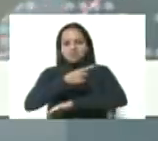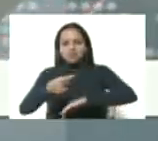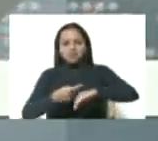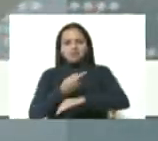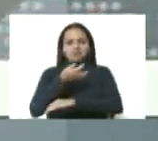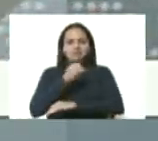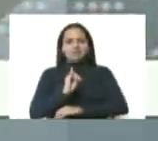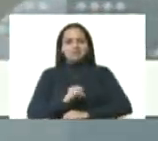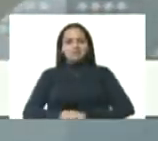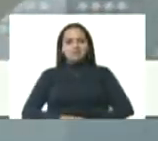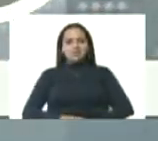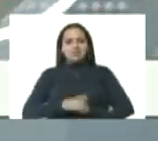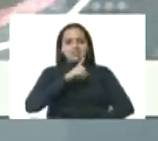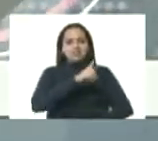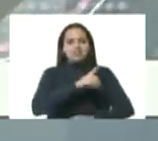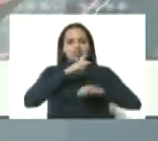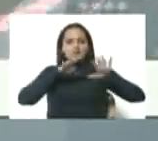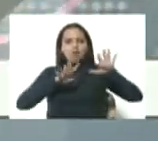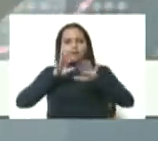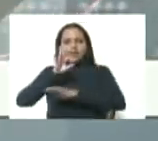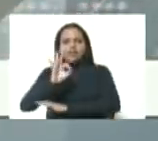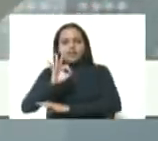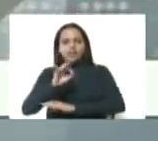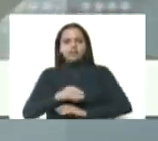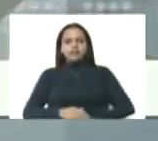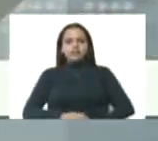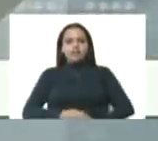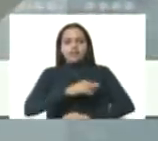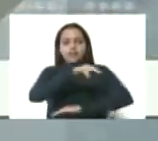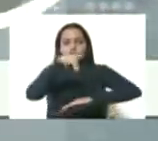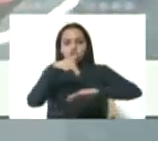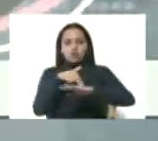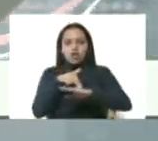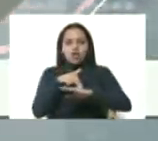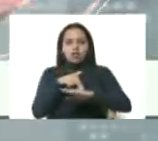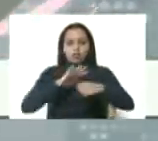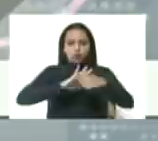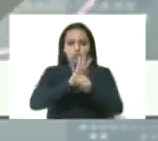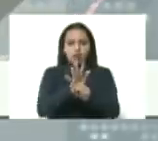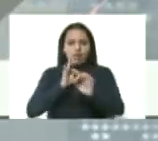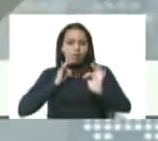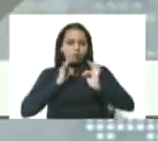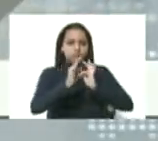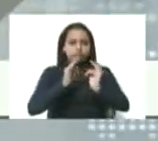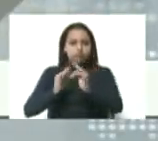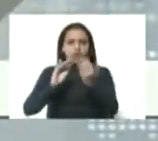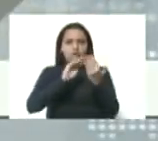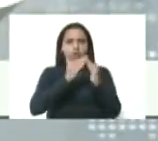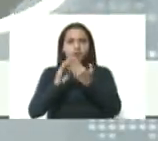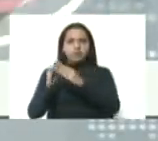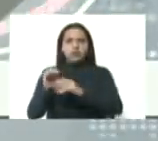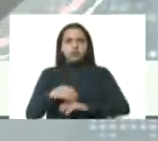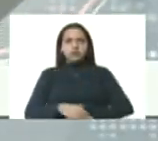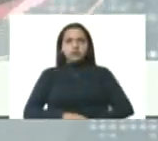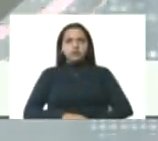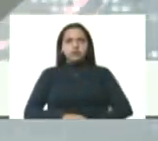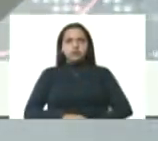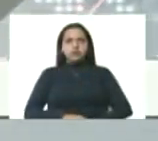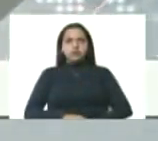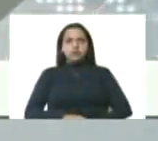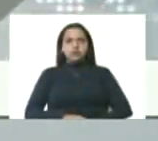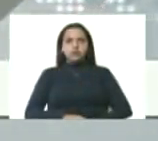registrado 193 casos nacionales de transmisión comunitaria. Voy